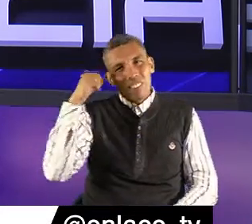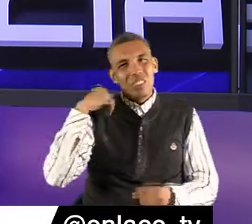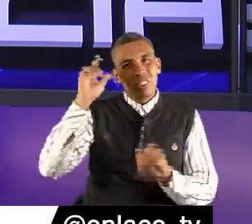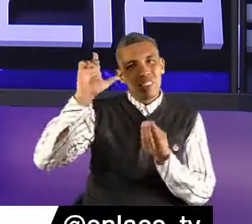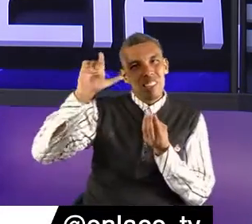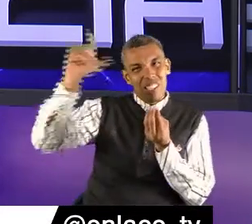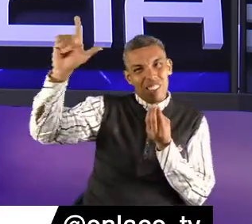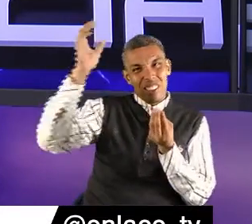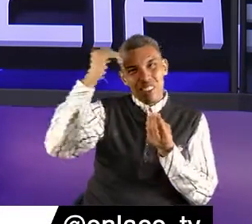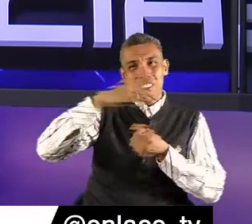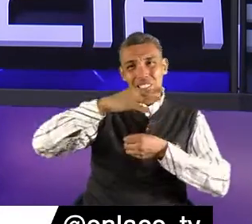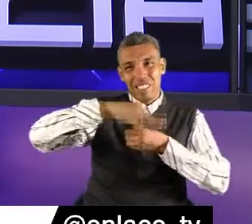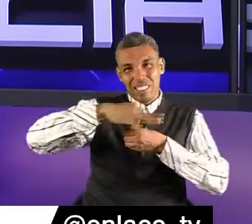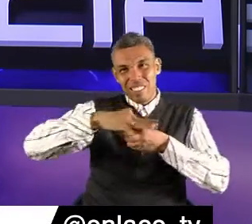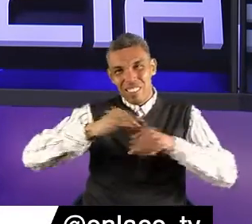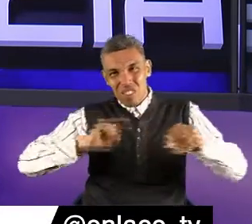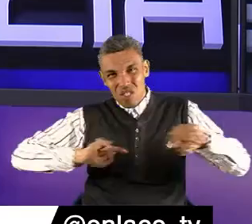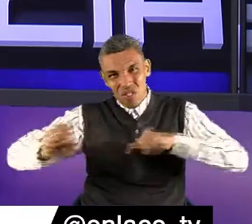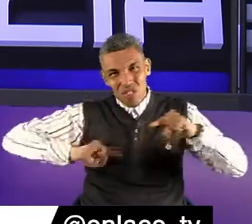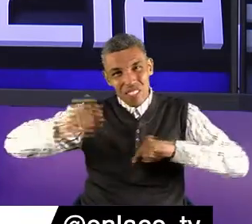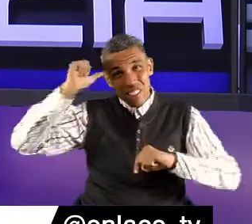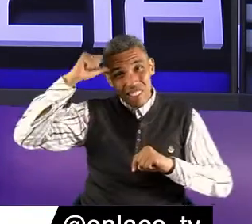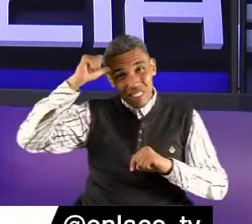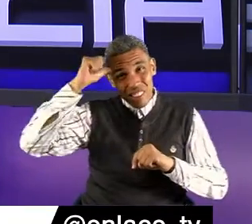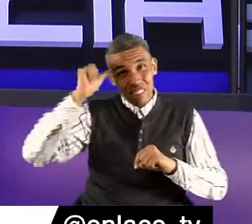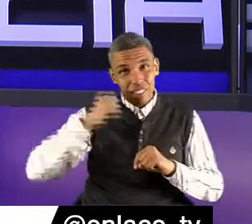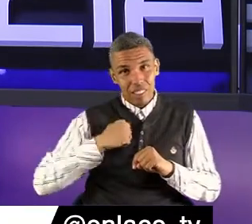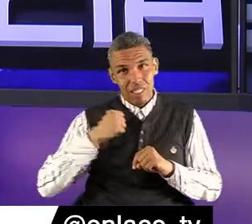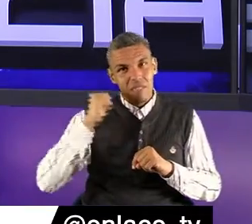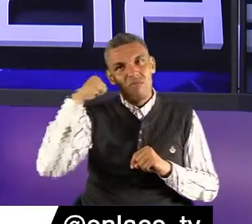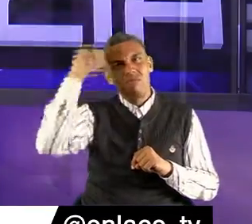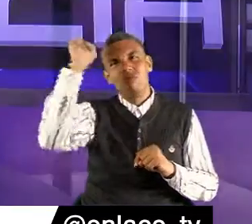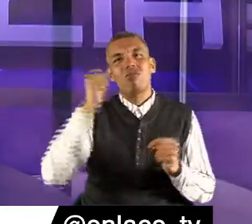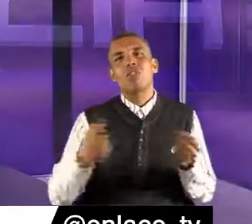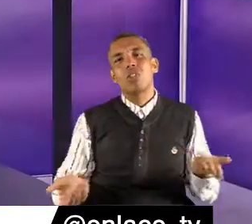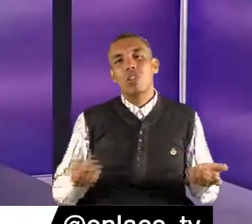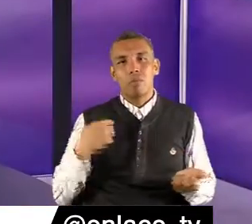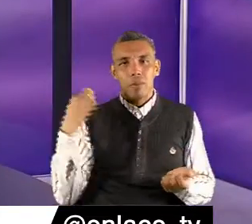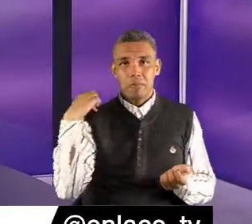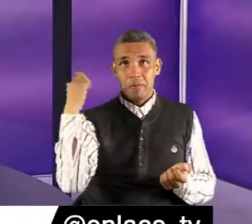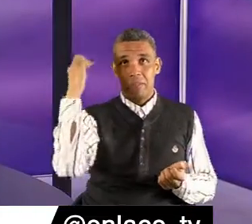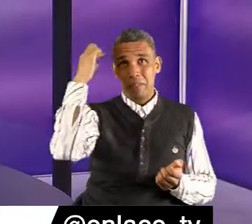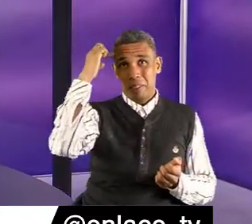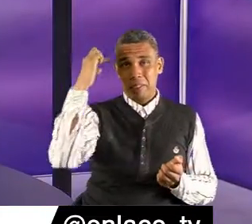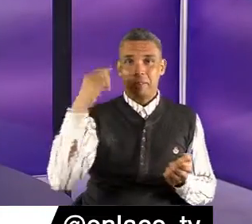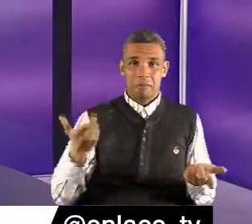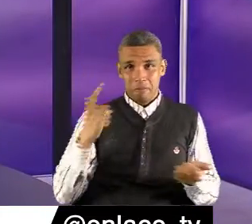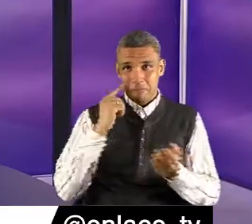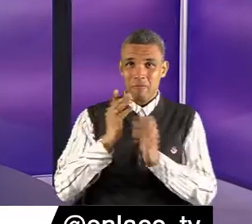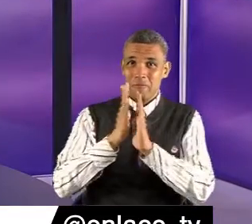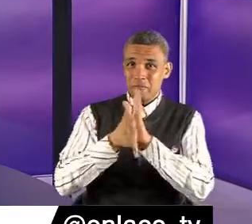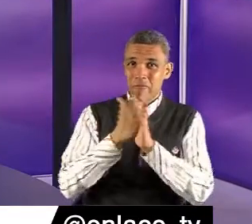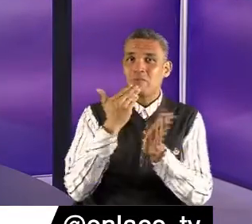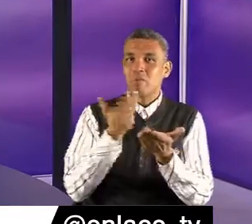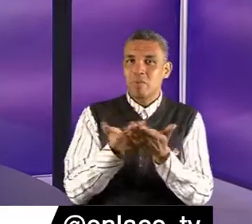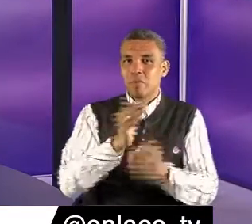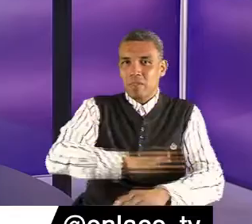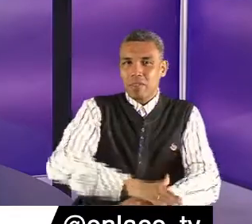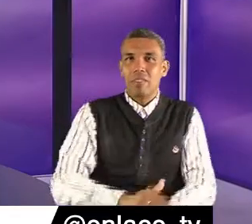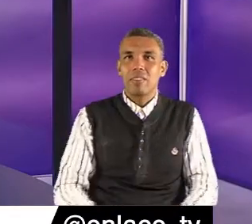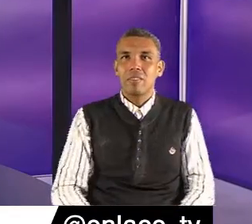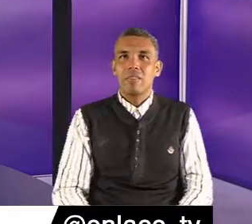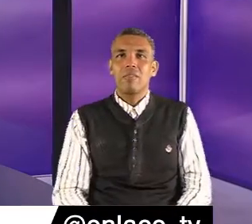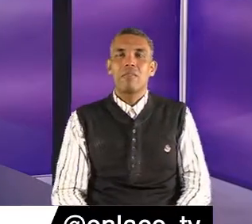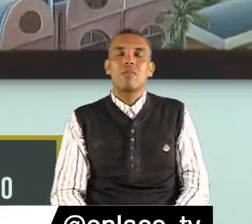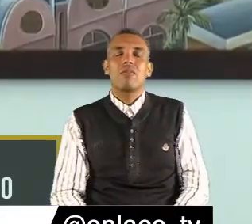Pedro Severiche, se encuentra con uno de los protagonistas de esta jornada. Saludo a Pedro Severiche. Pedro, muy buenas tardes para usted. Un saludo